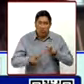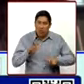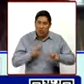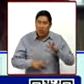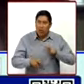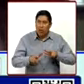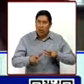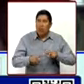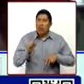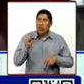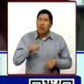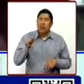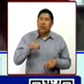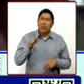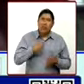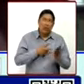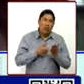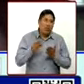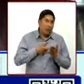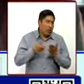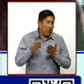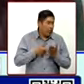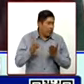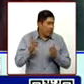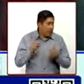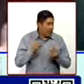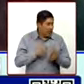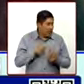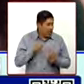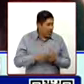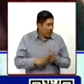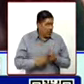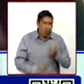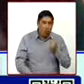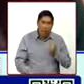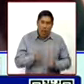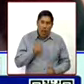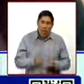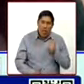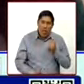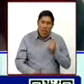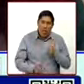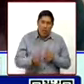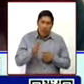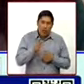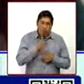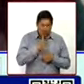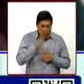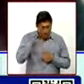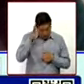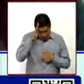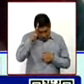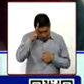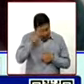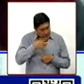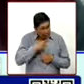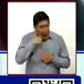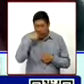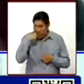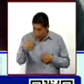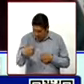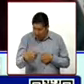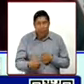maltrato sí es verdad Entonces cuál es la forma como padres y madres les podemos decir